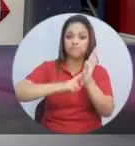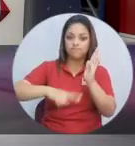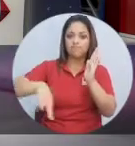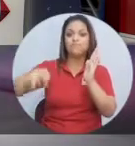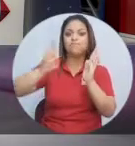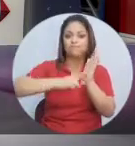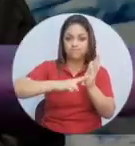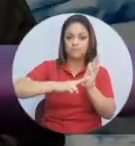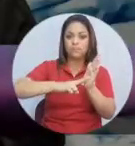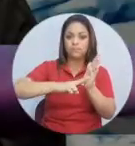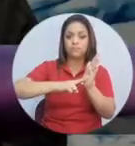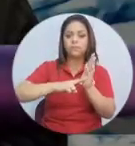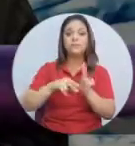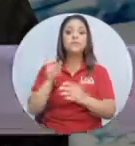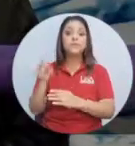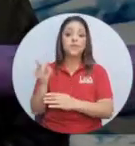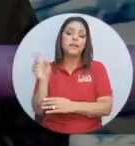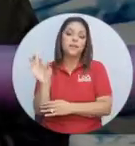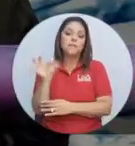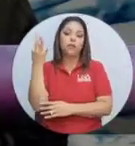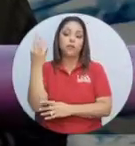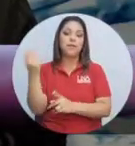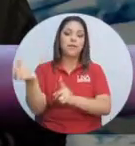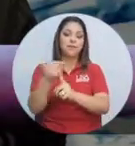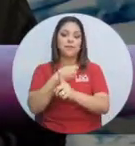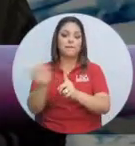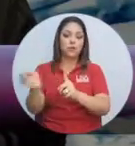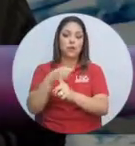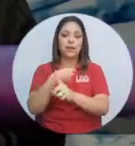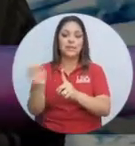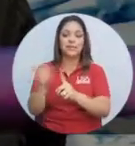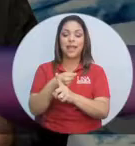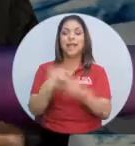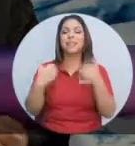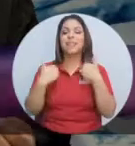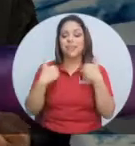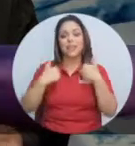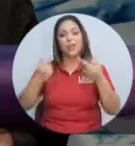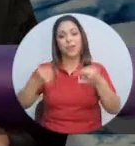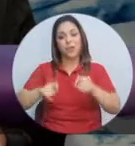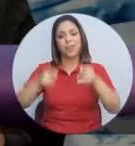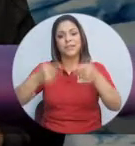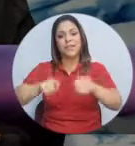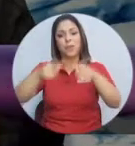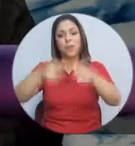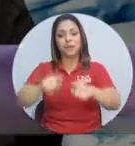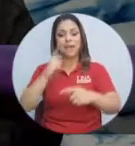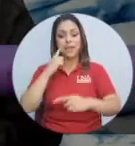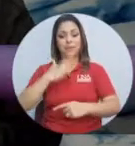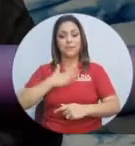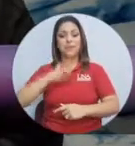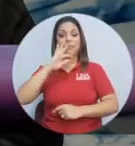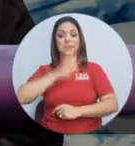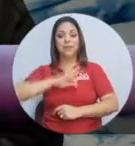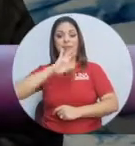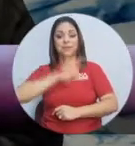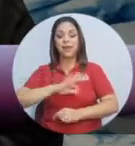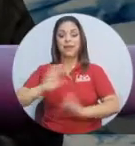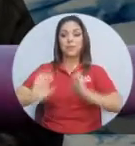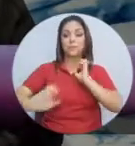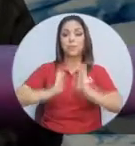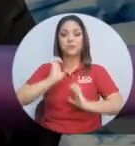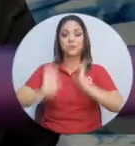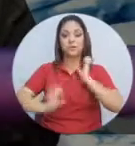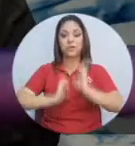la misma persona, por supuesto que esa forma de violencia va a tener una consecuencia en su bienestar